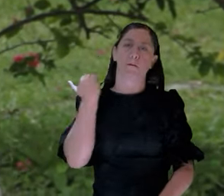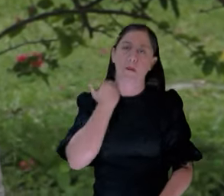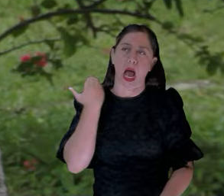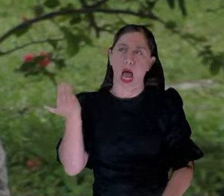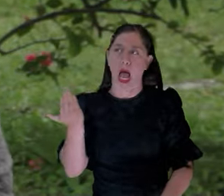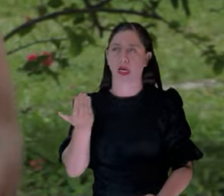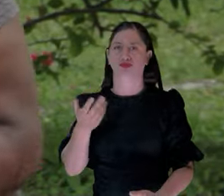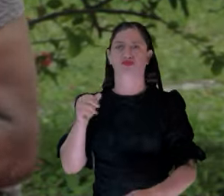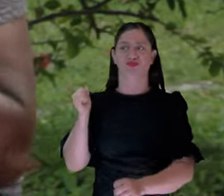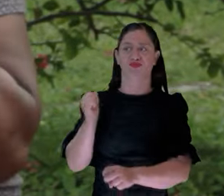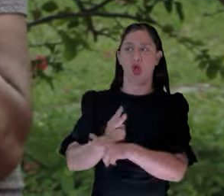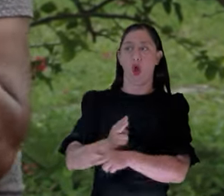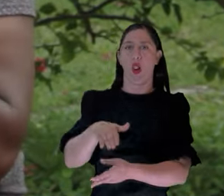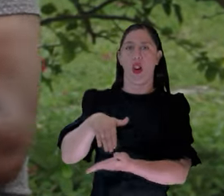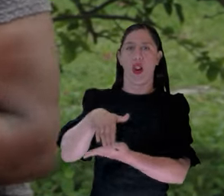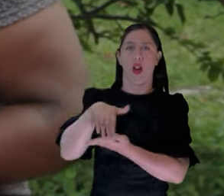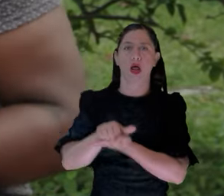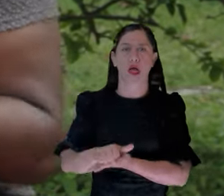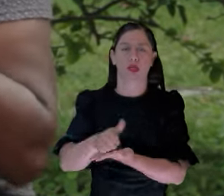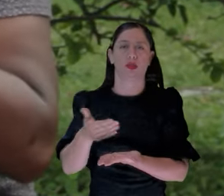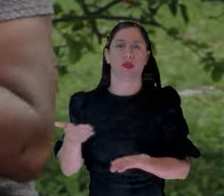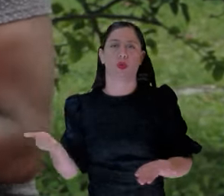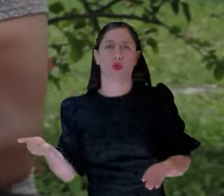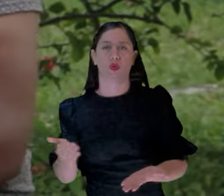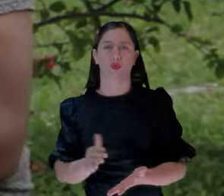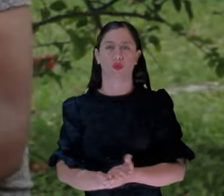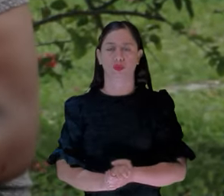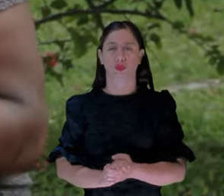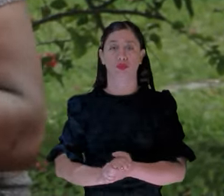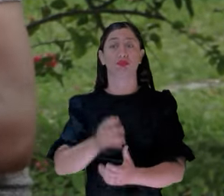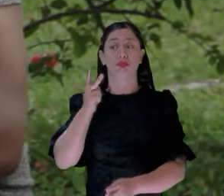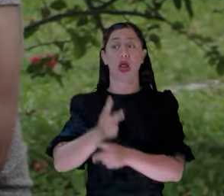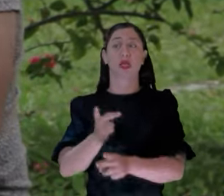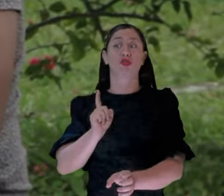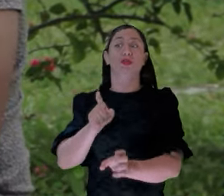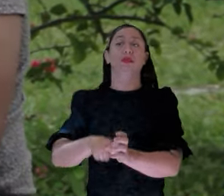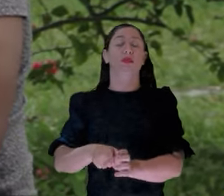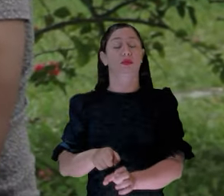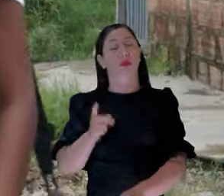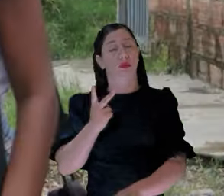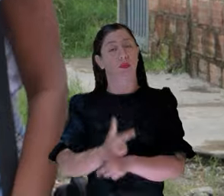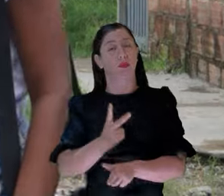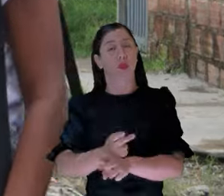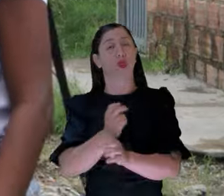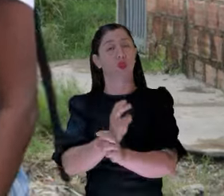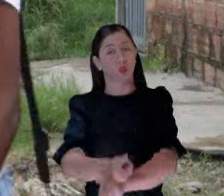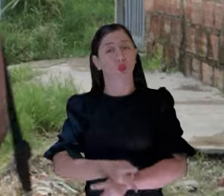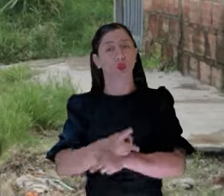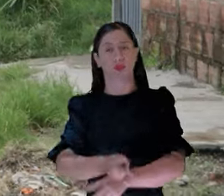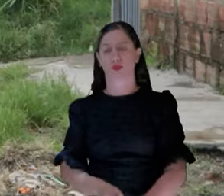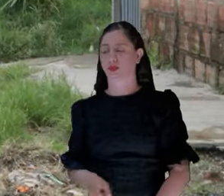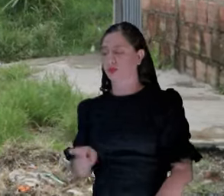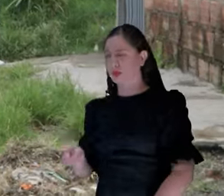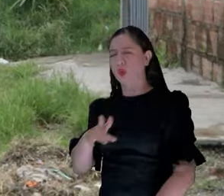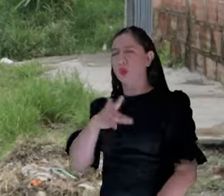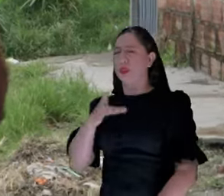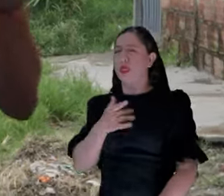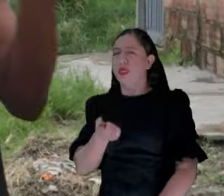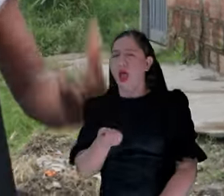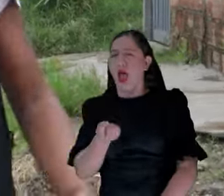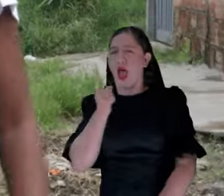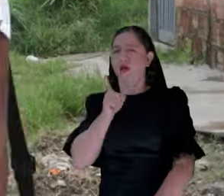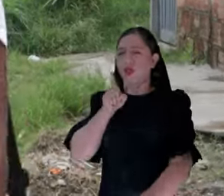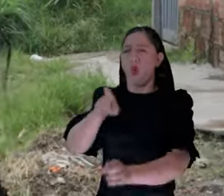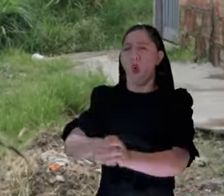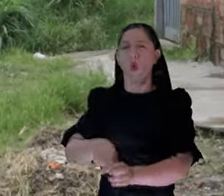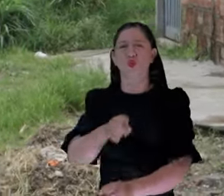caer en las garras de la frontera, en las garras del delito, ¿no? ¿Qué se siente estar a punto de ingresar a